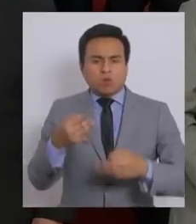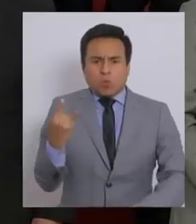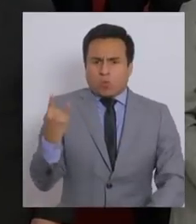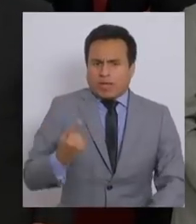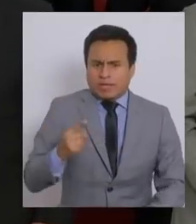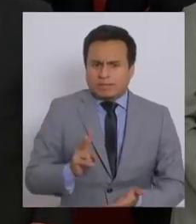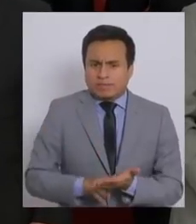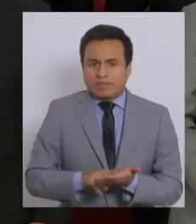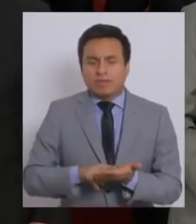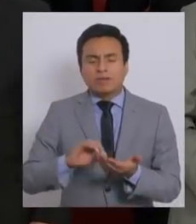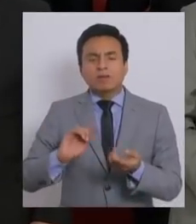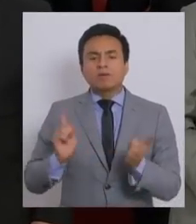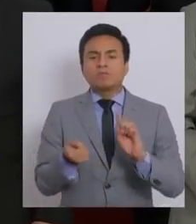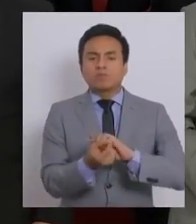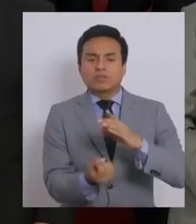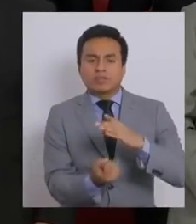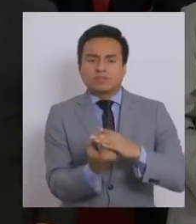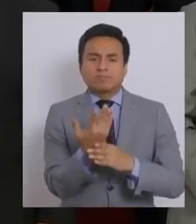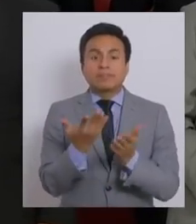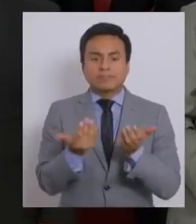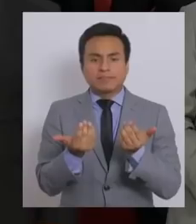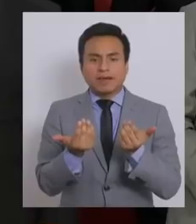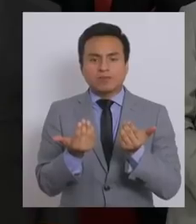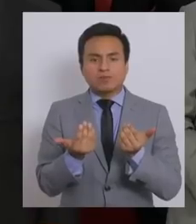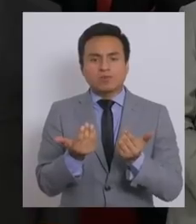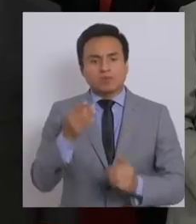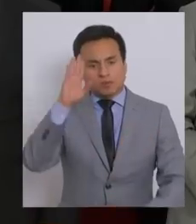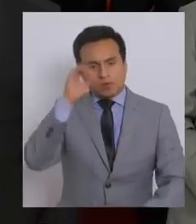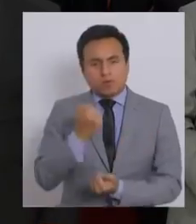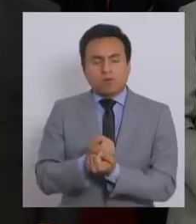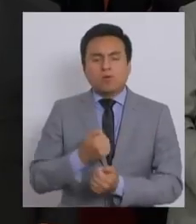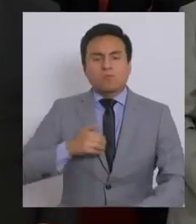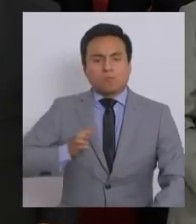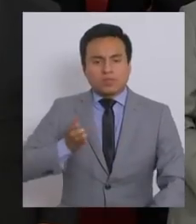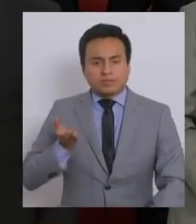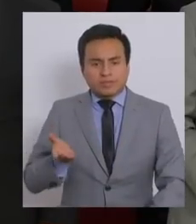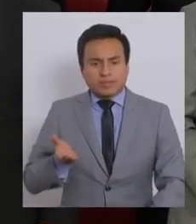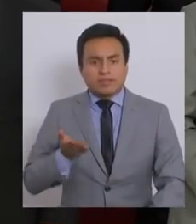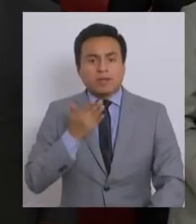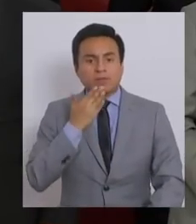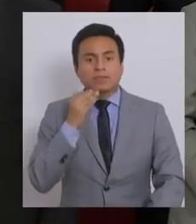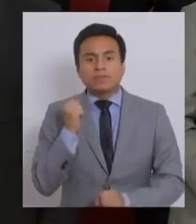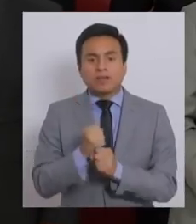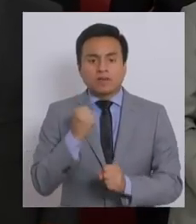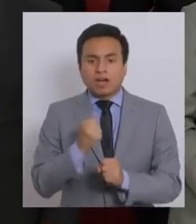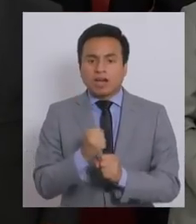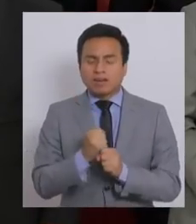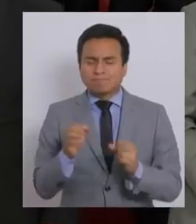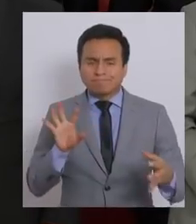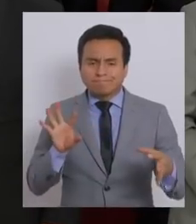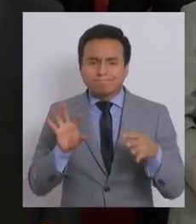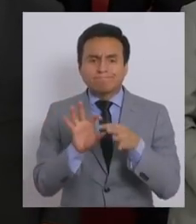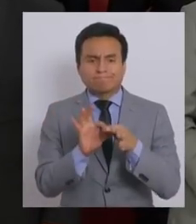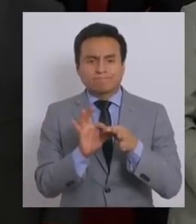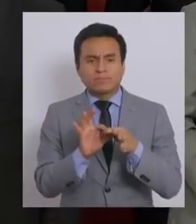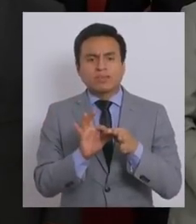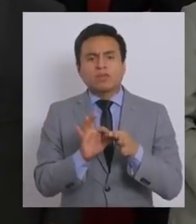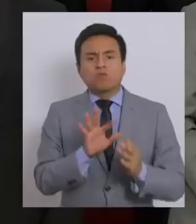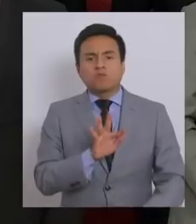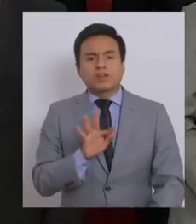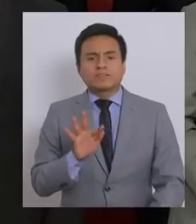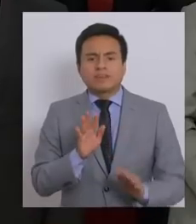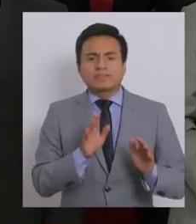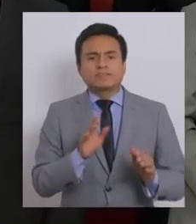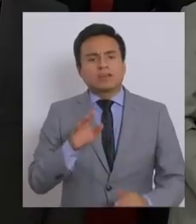urgencia la modernización tan necesaria de nuestras policías y trabajar estrechamente con las fuerzas de orden